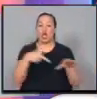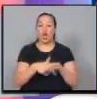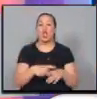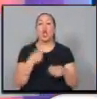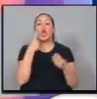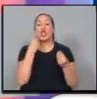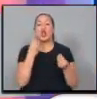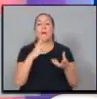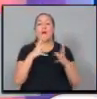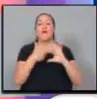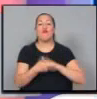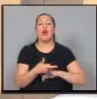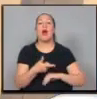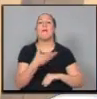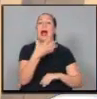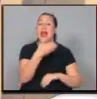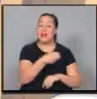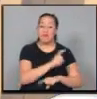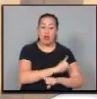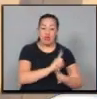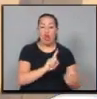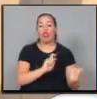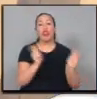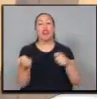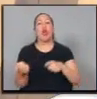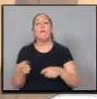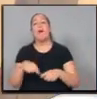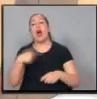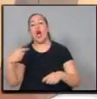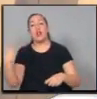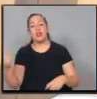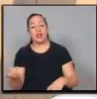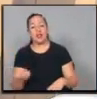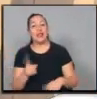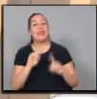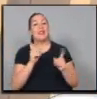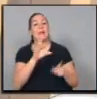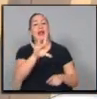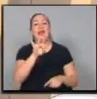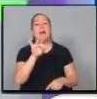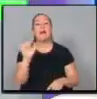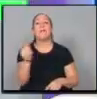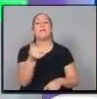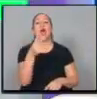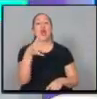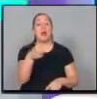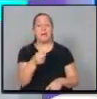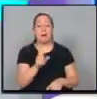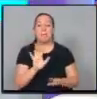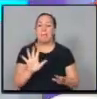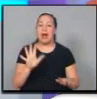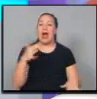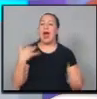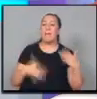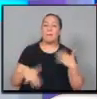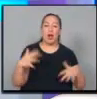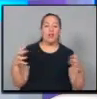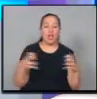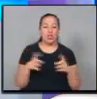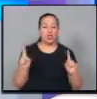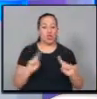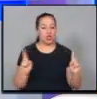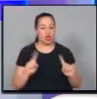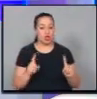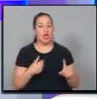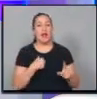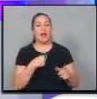para evadir. El aumento de los limones. Y para elegir el mejor limón también. No seas ansioso. Y para elegir lo voy a contar en un ratito.